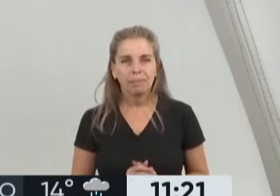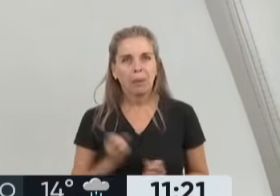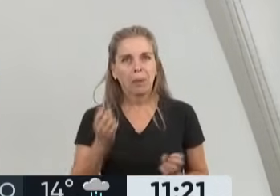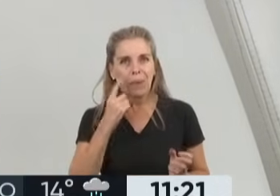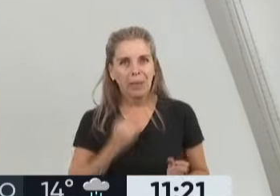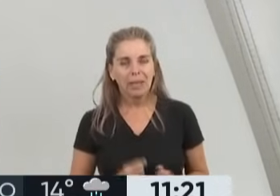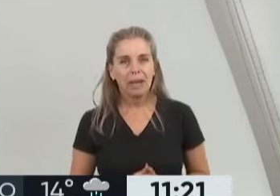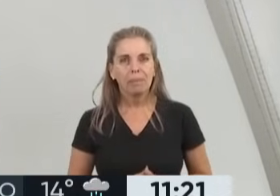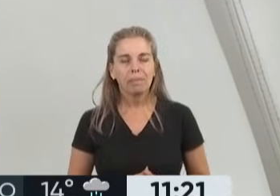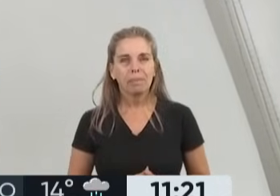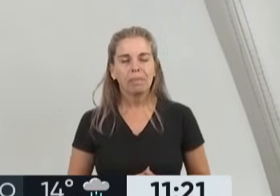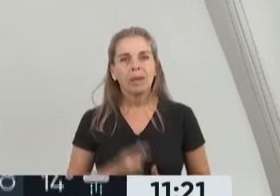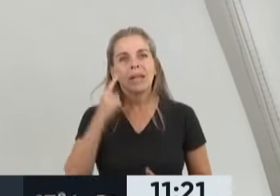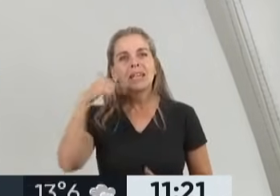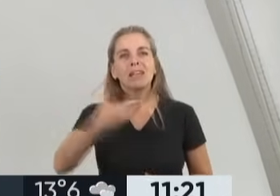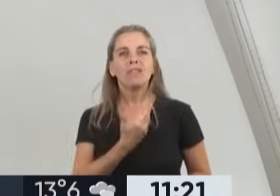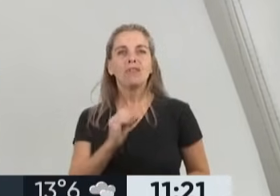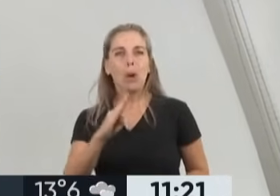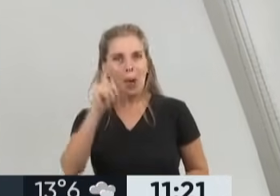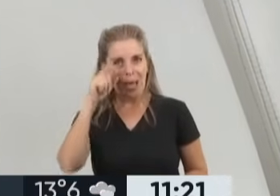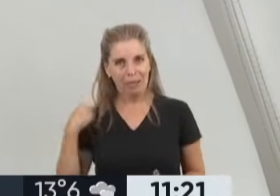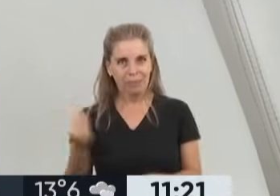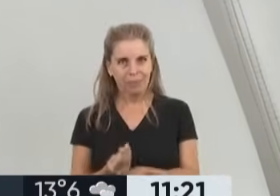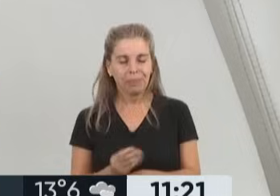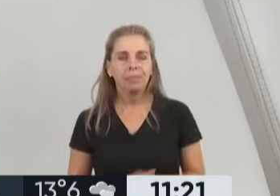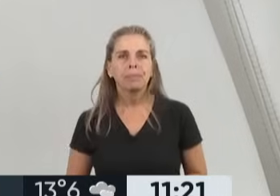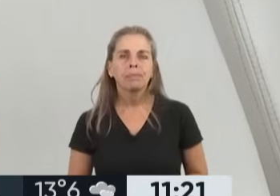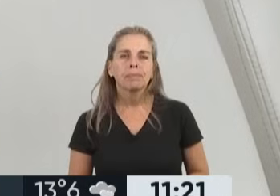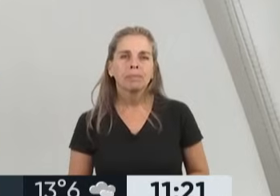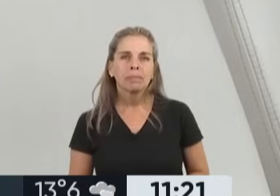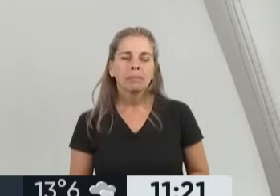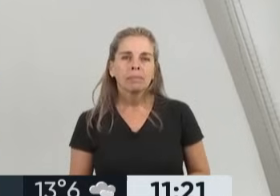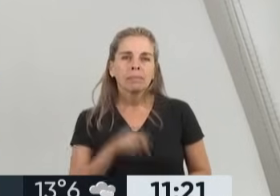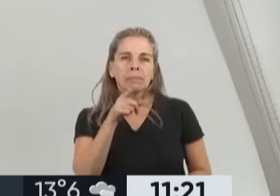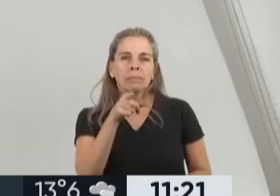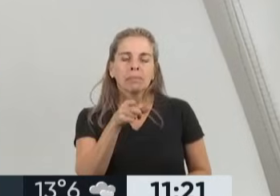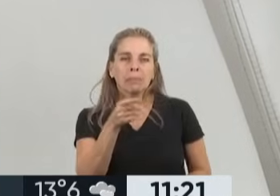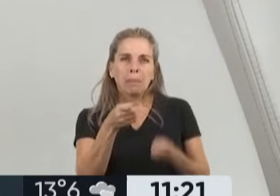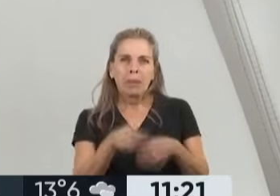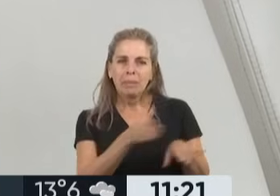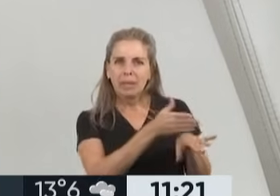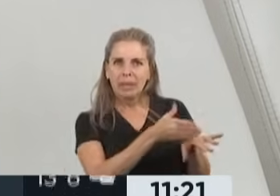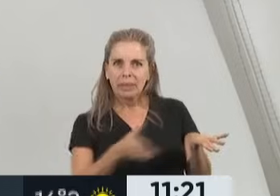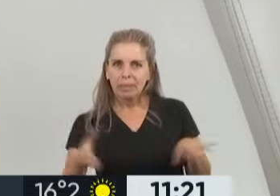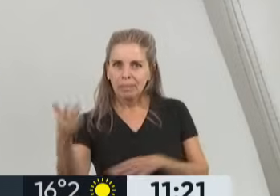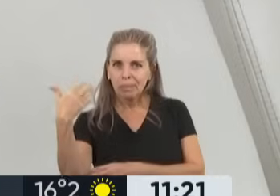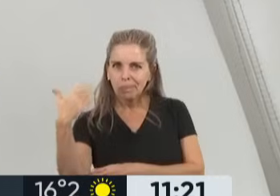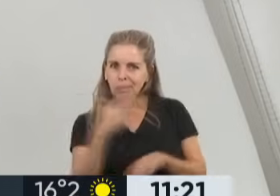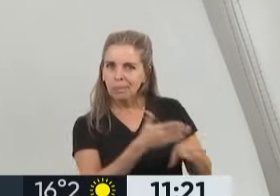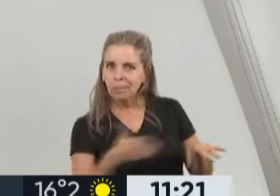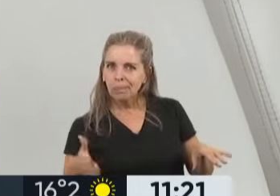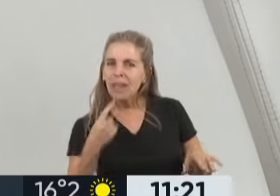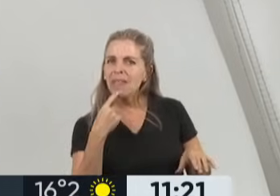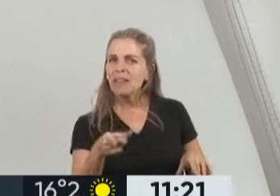día. Eduardo Menegazzi para Infobae. Teniendo en cuenta tus palabras del comienzo, en el cual expresaste que